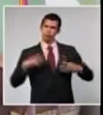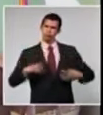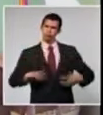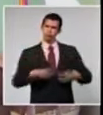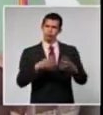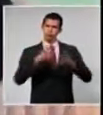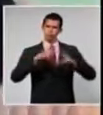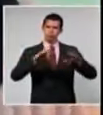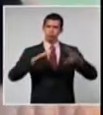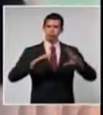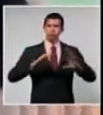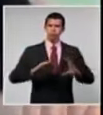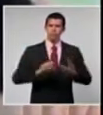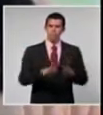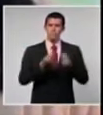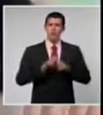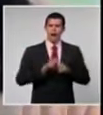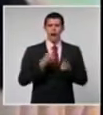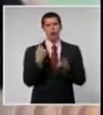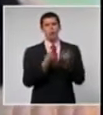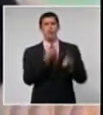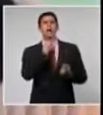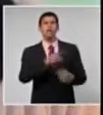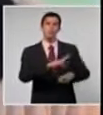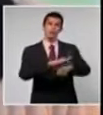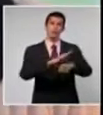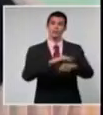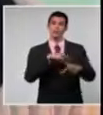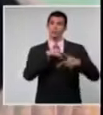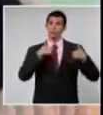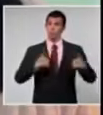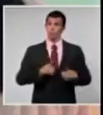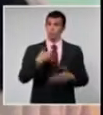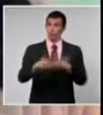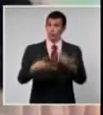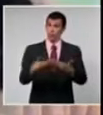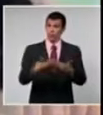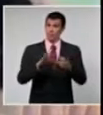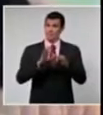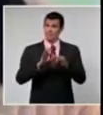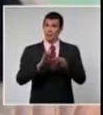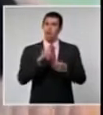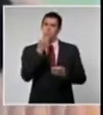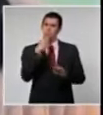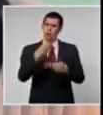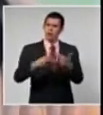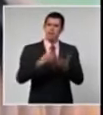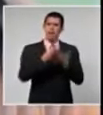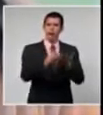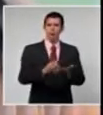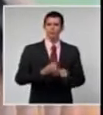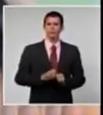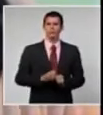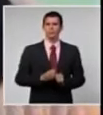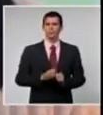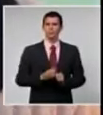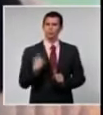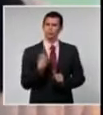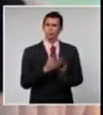de ellas tenemos la electroterapia con todos sus perfiles, el gimnasio terapéutico, la logopedia,